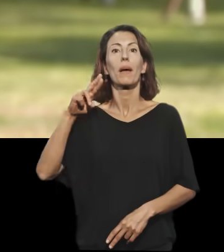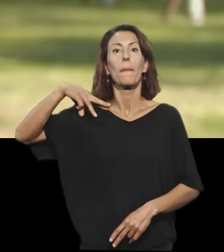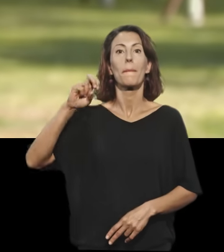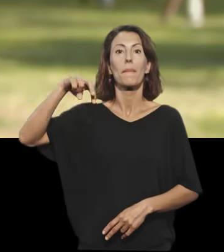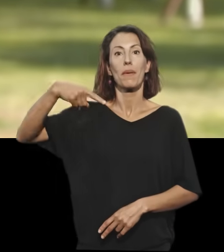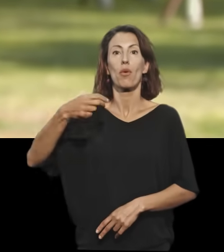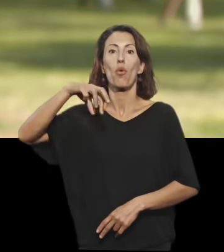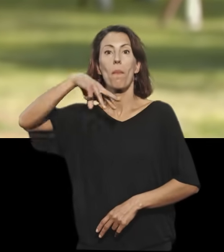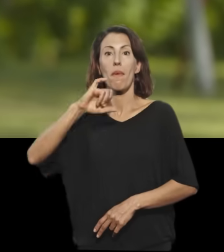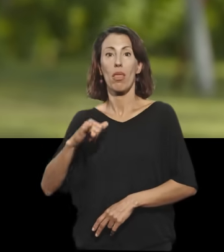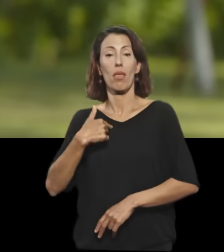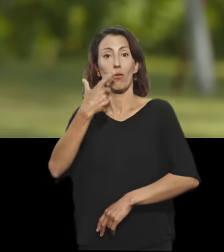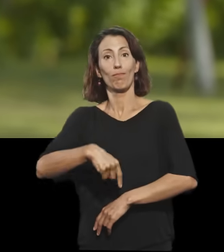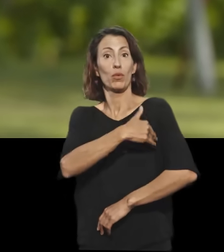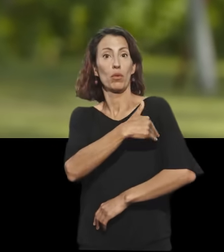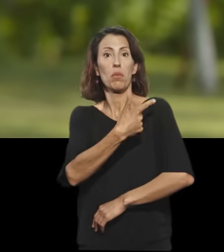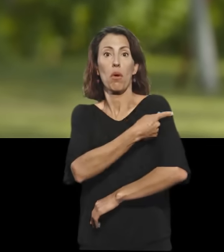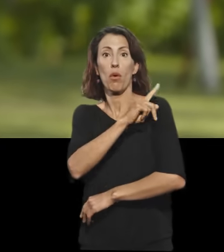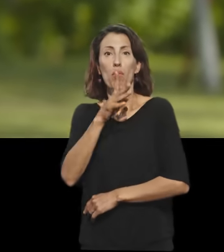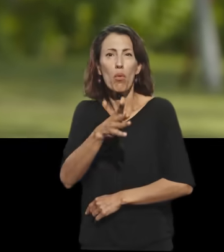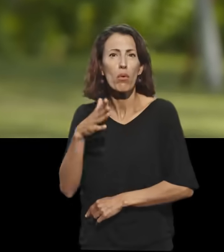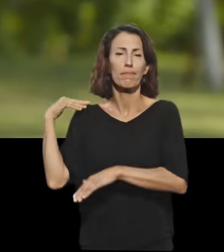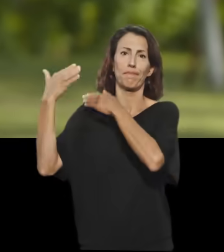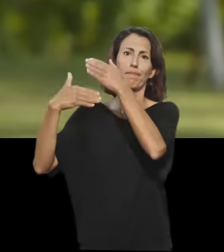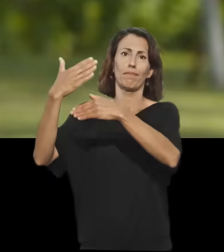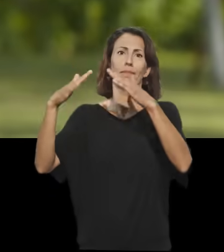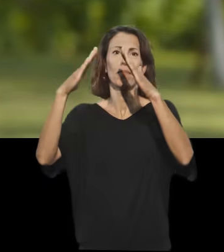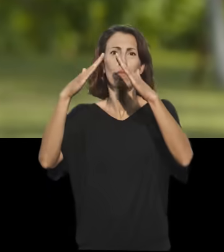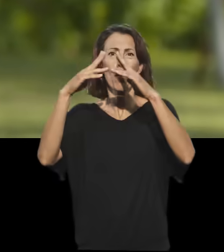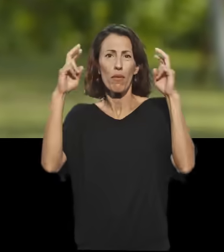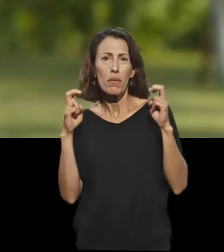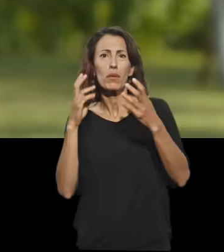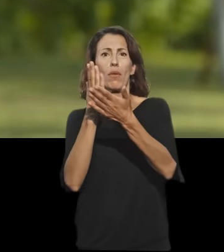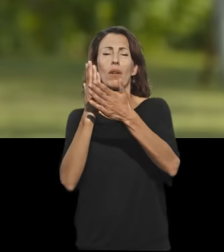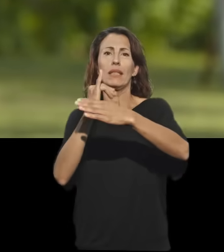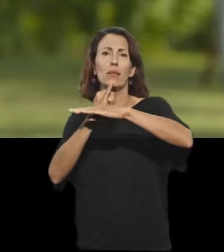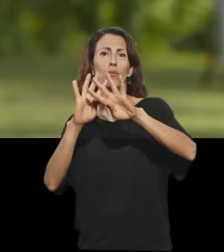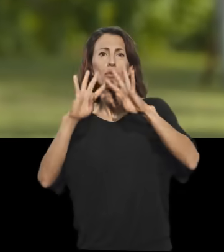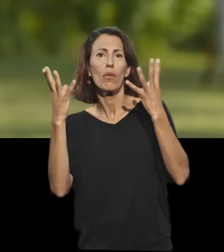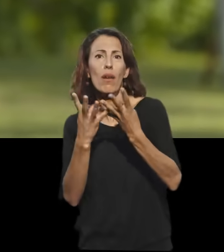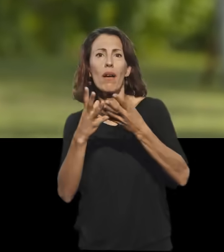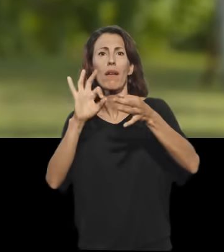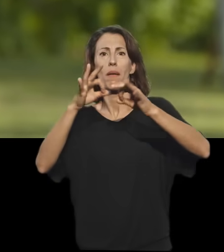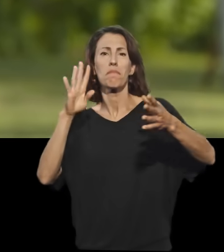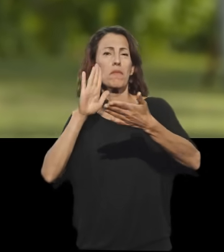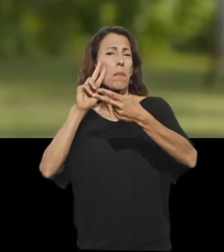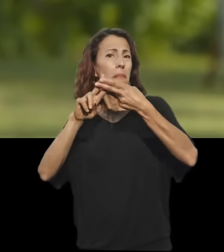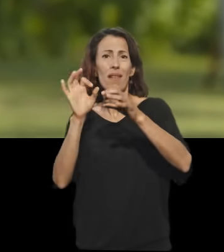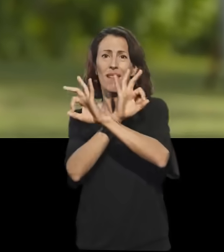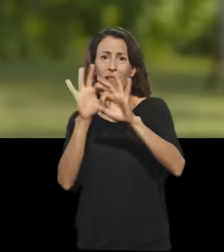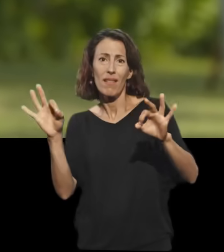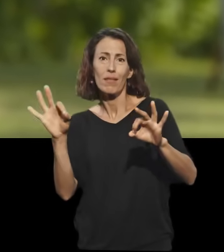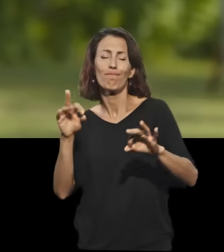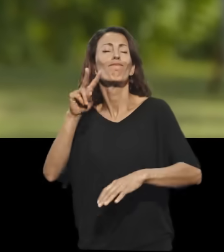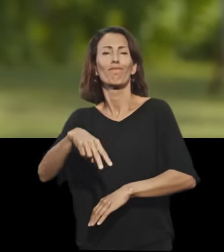llamo Germán Gómez y soy estudiante. ¿Cómo no nos vamos a vacunar? Después de todo el confinamiento, las clases de Insti Online, de no ver a mis amigos. La